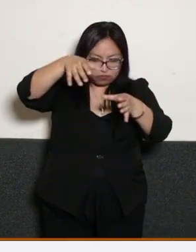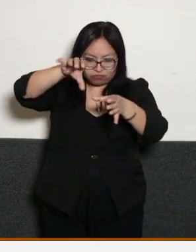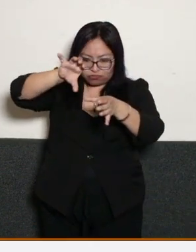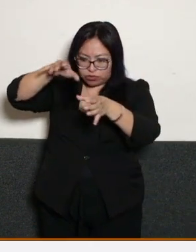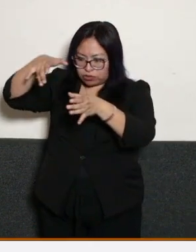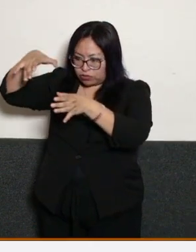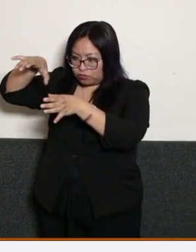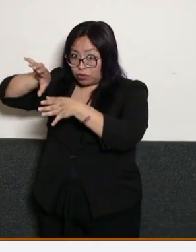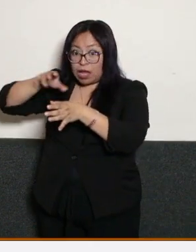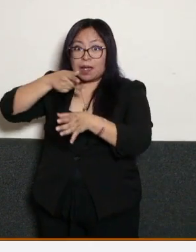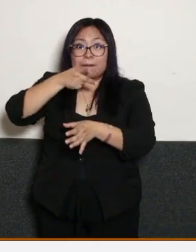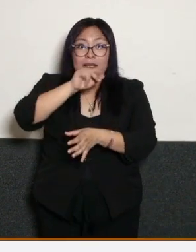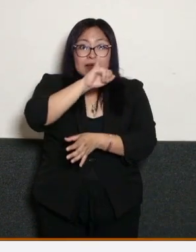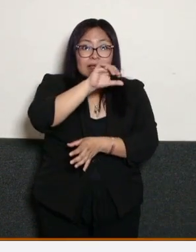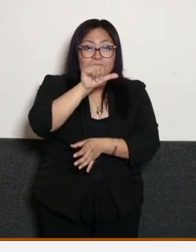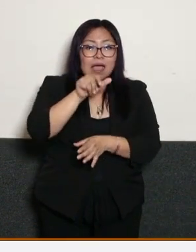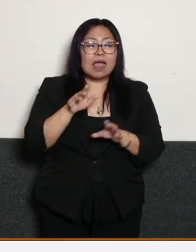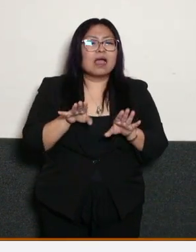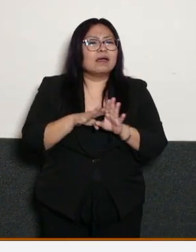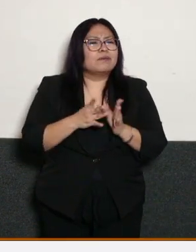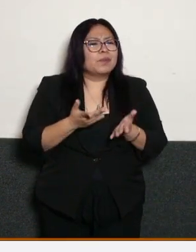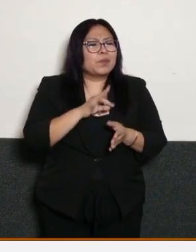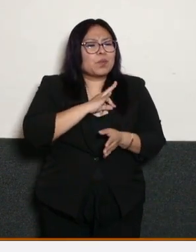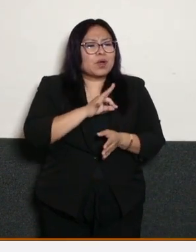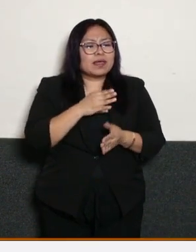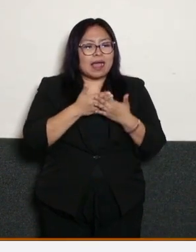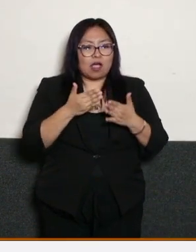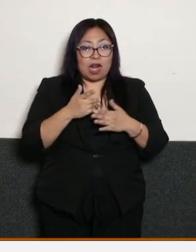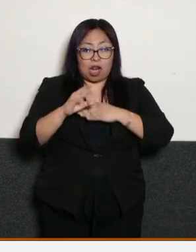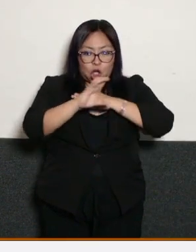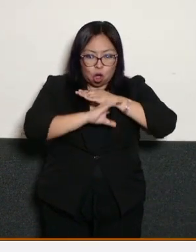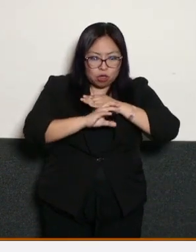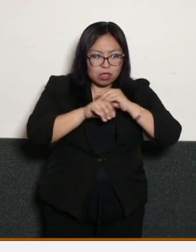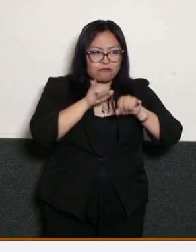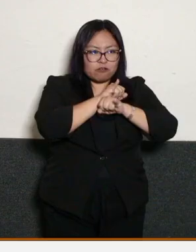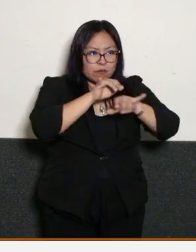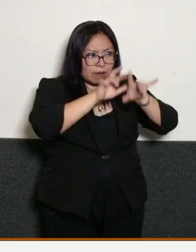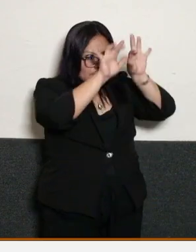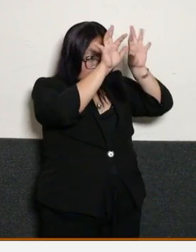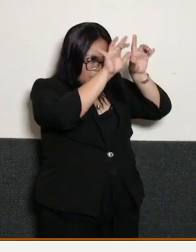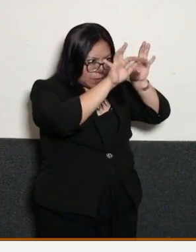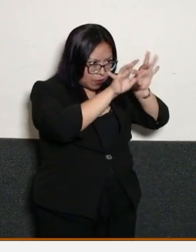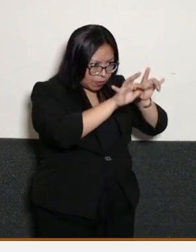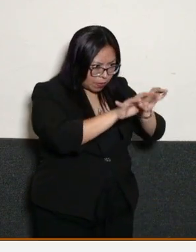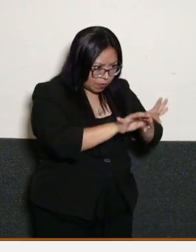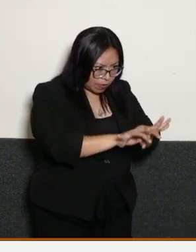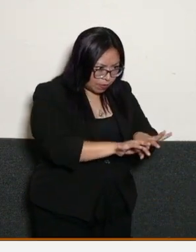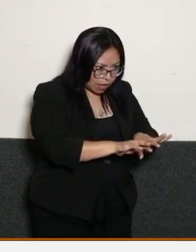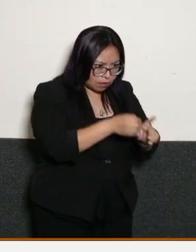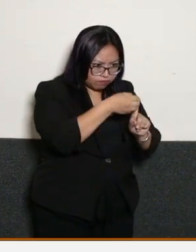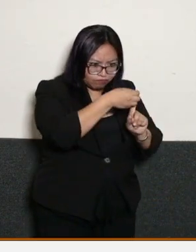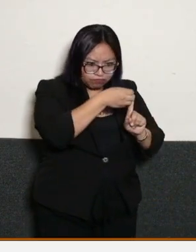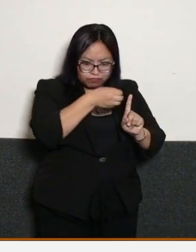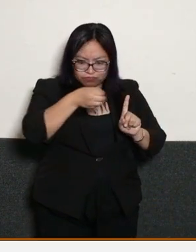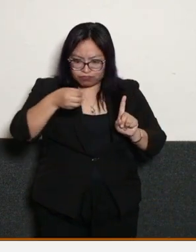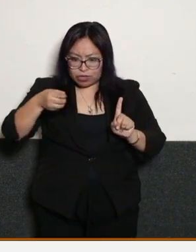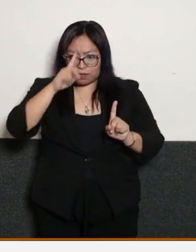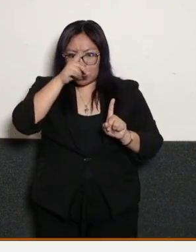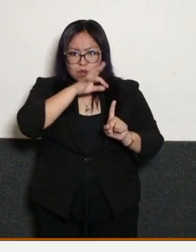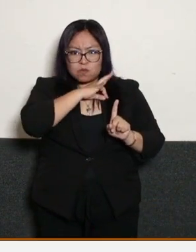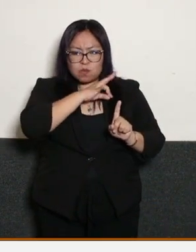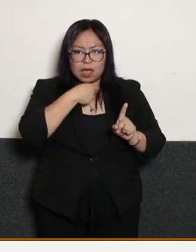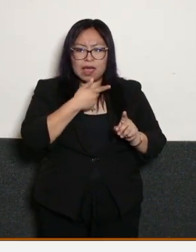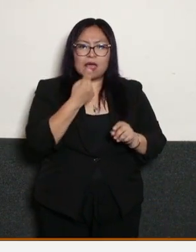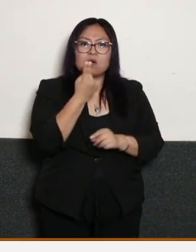la inteligencia artificial, sino cómo toma esa data, cómo la organizas y cómo la utilizas para que